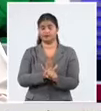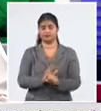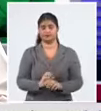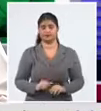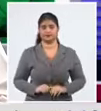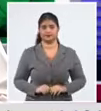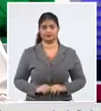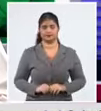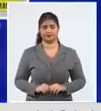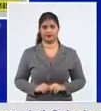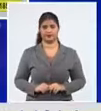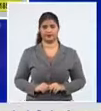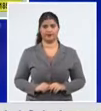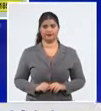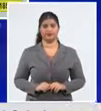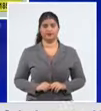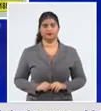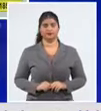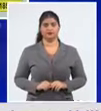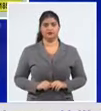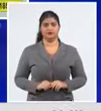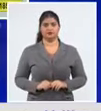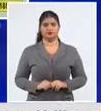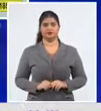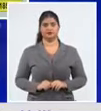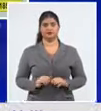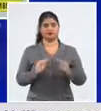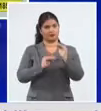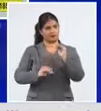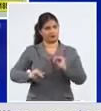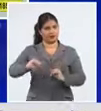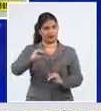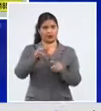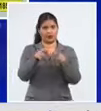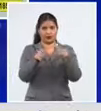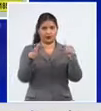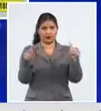100.000 habitantes, se incrementa a la cifra de